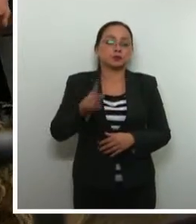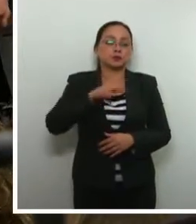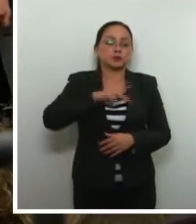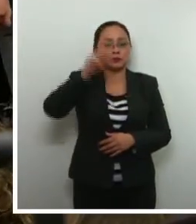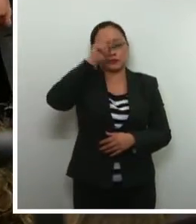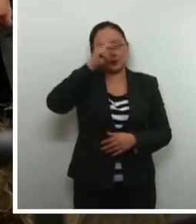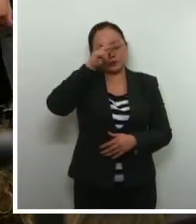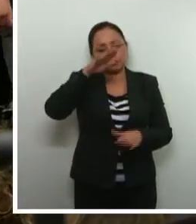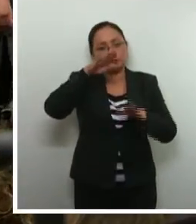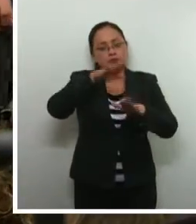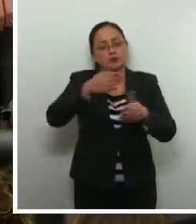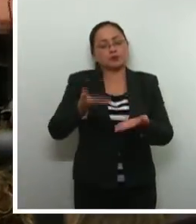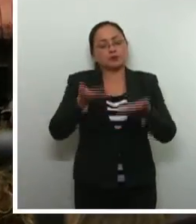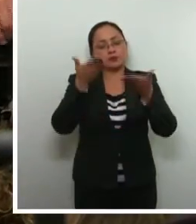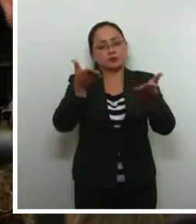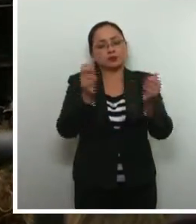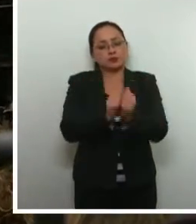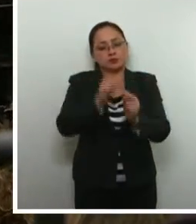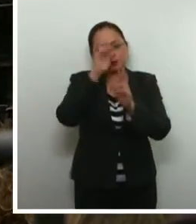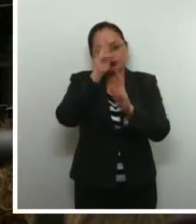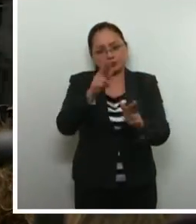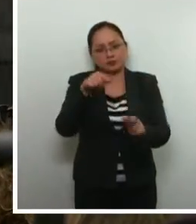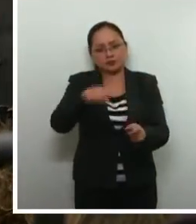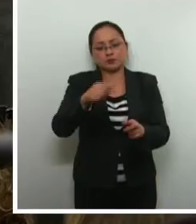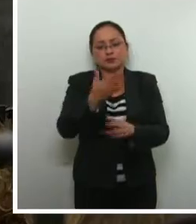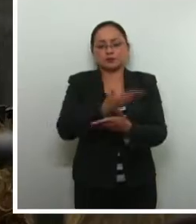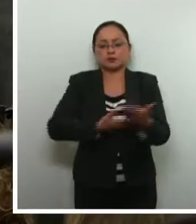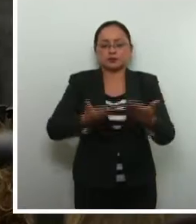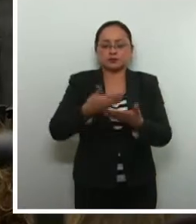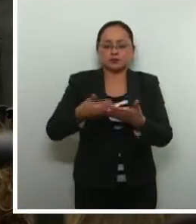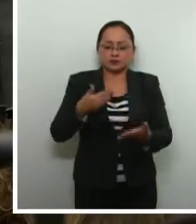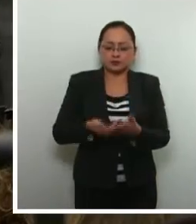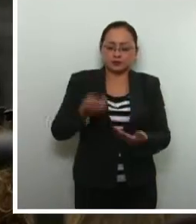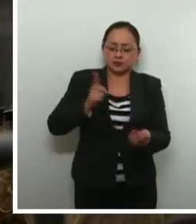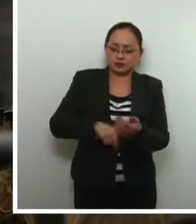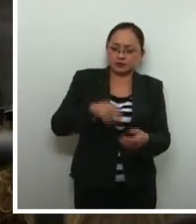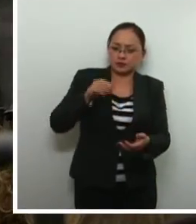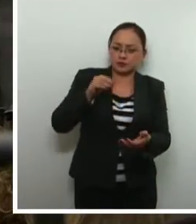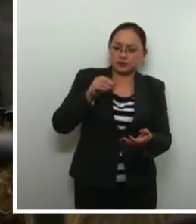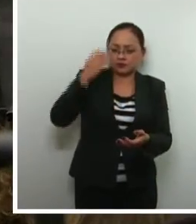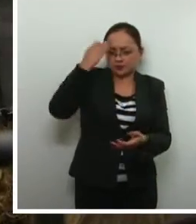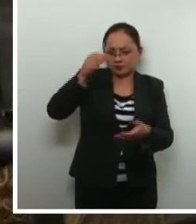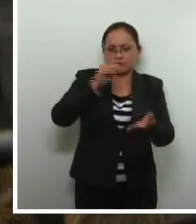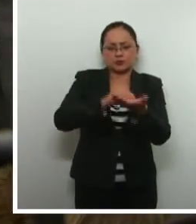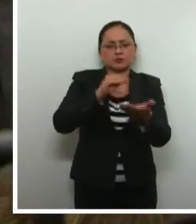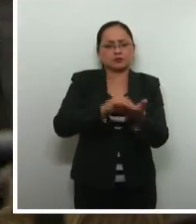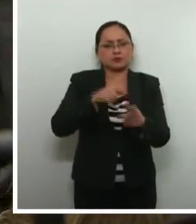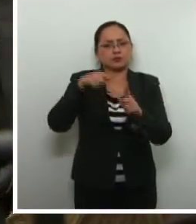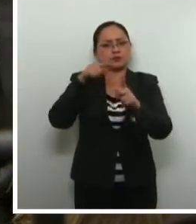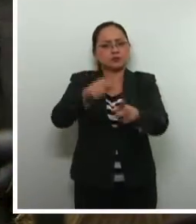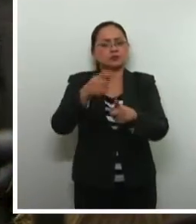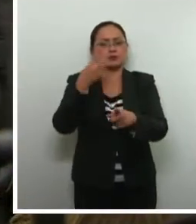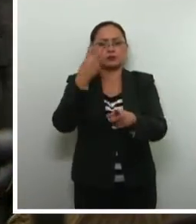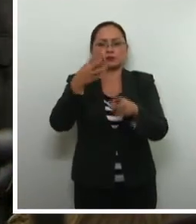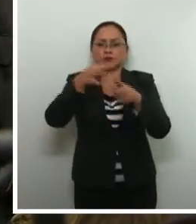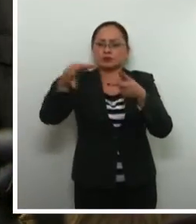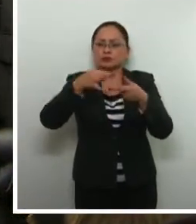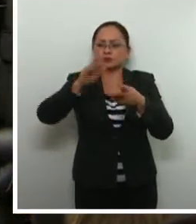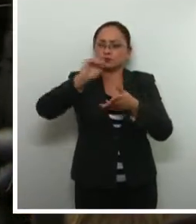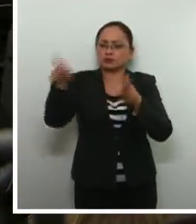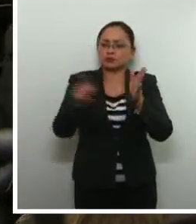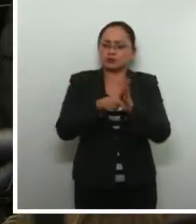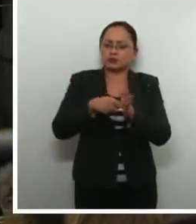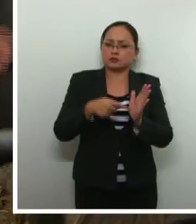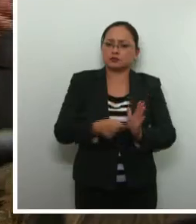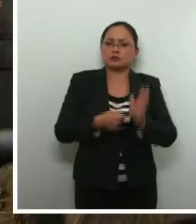sugerencia respetuosa es que ahora que estamos a tiempo, le demos cauce a estas 3 reservas